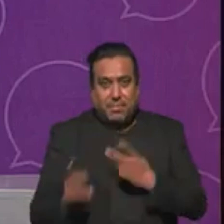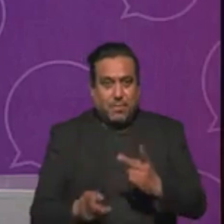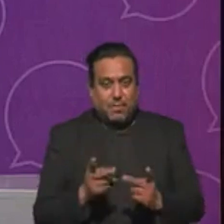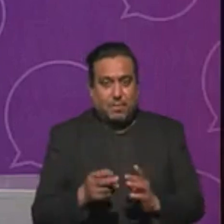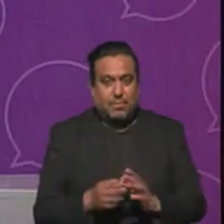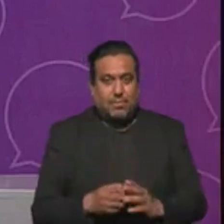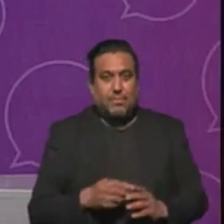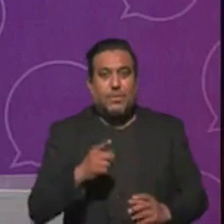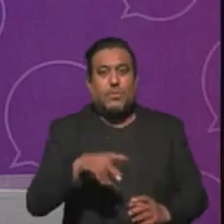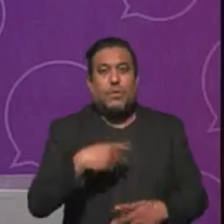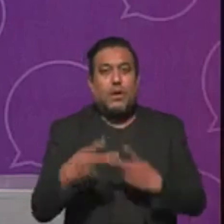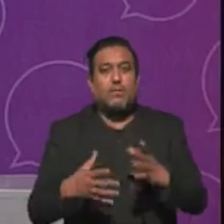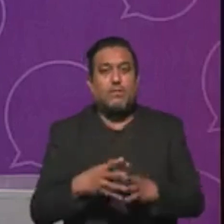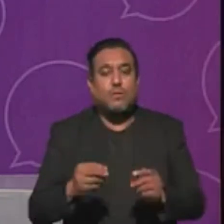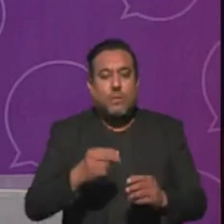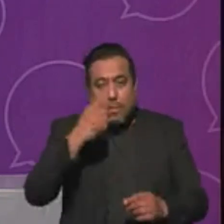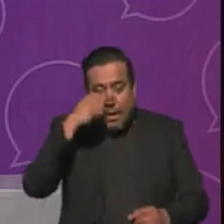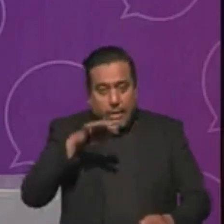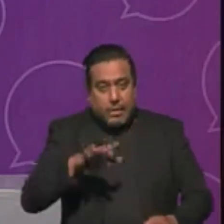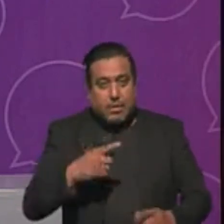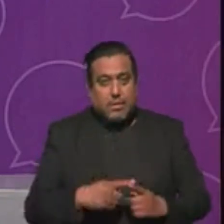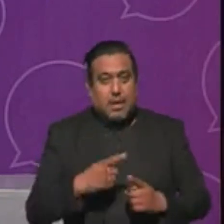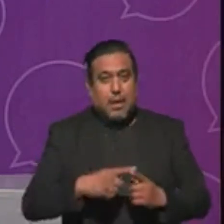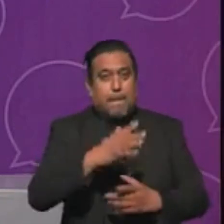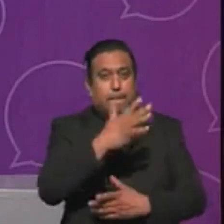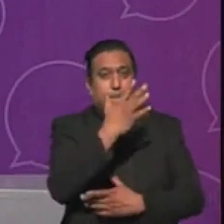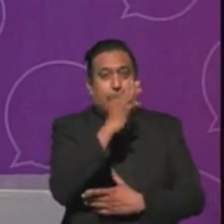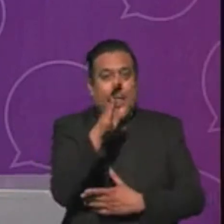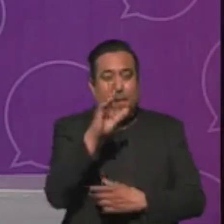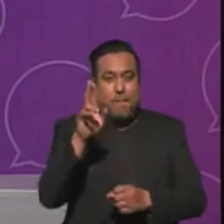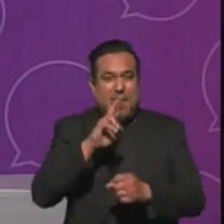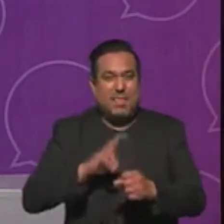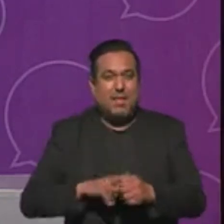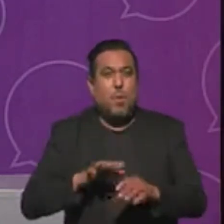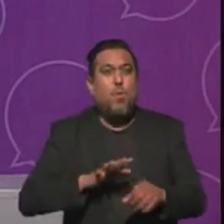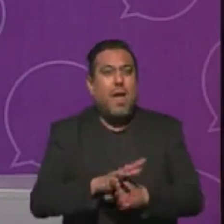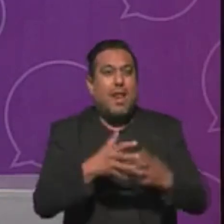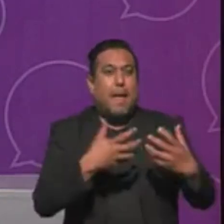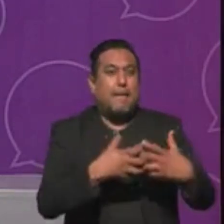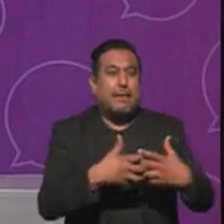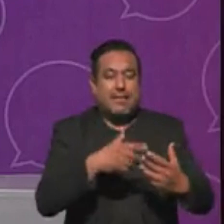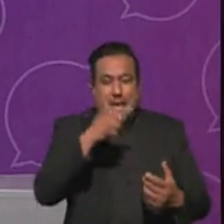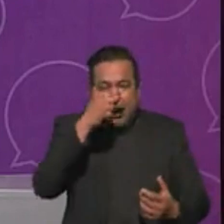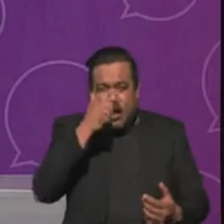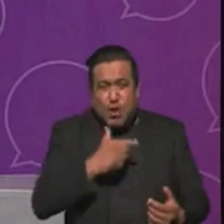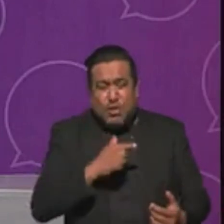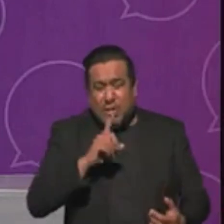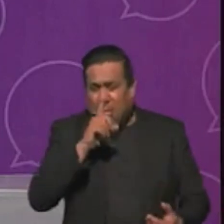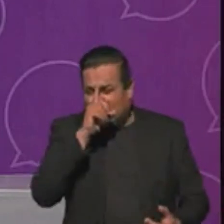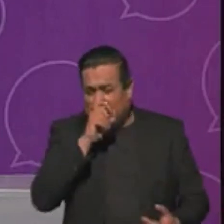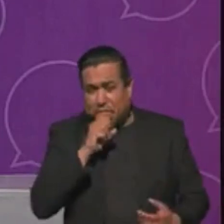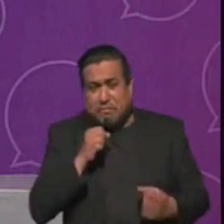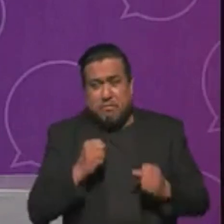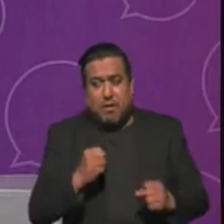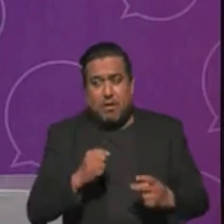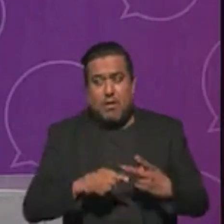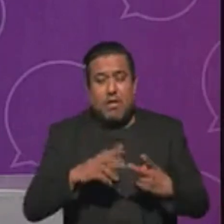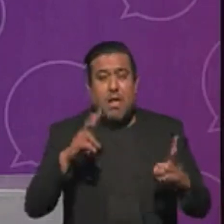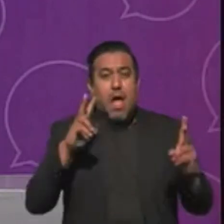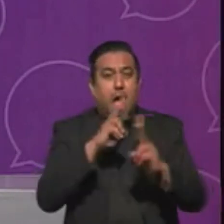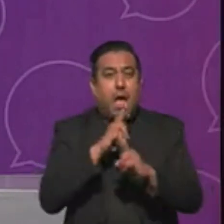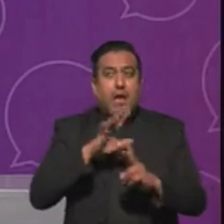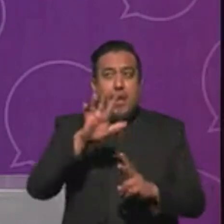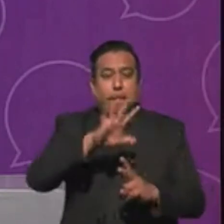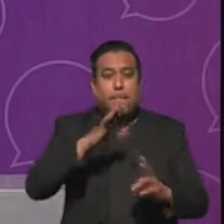pregunta qué solución dará al problema en el medio ambiente derivado de las empresas el mal olor que inunda a Celaya todas las noches y la